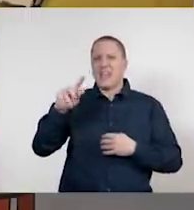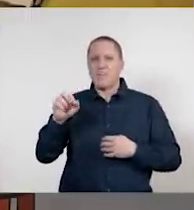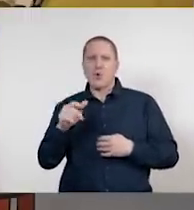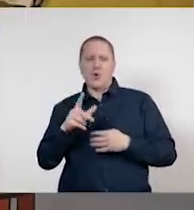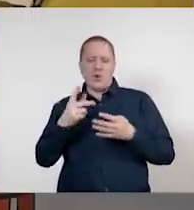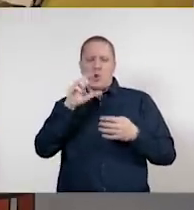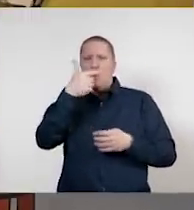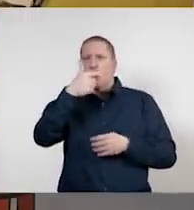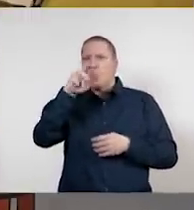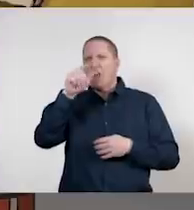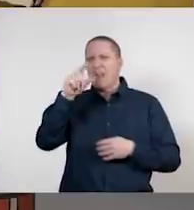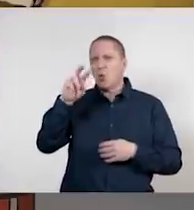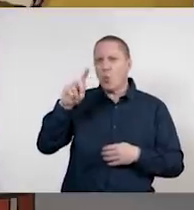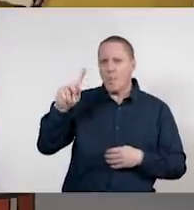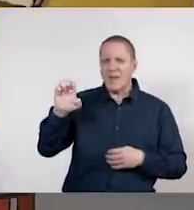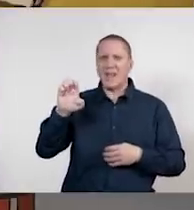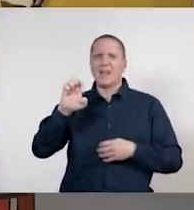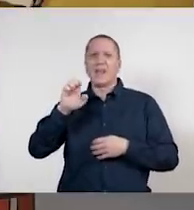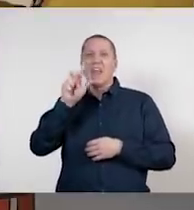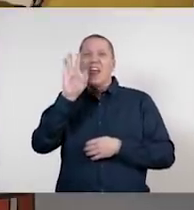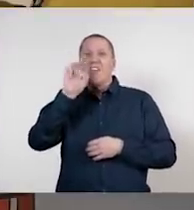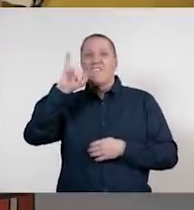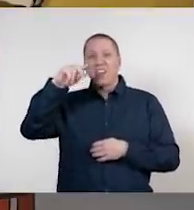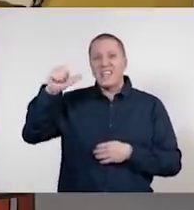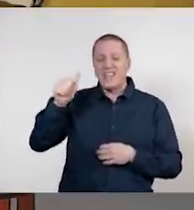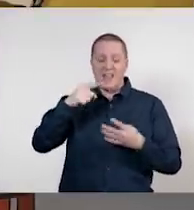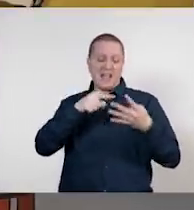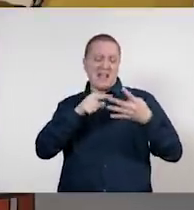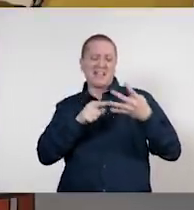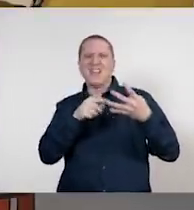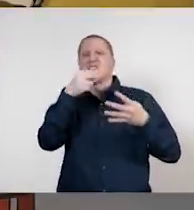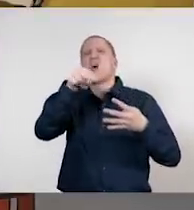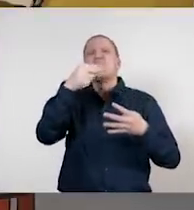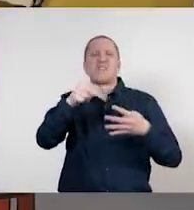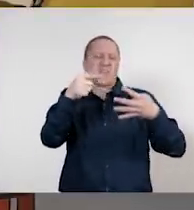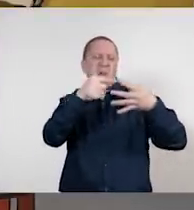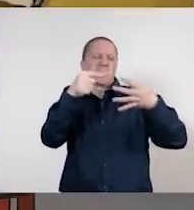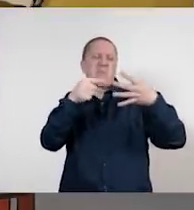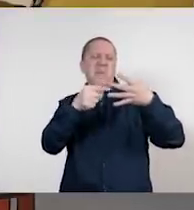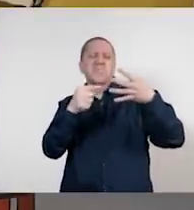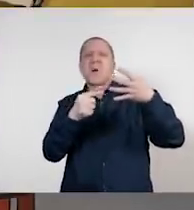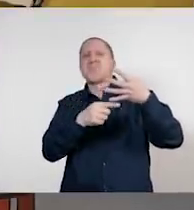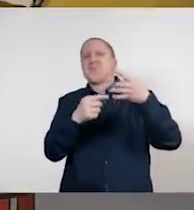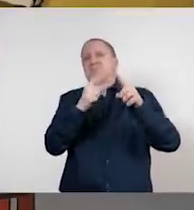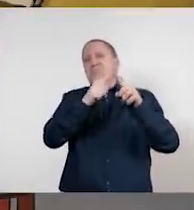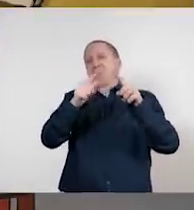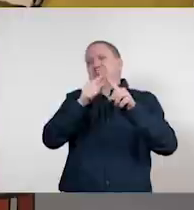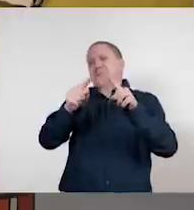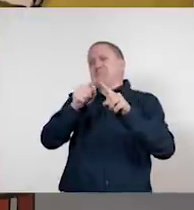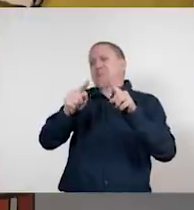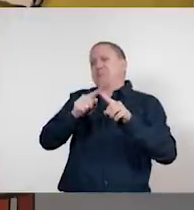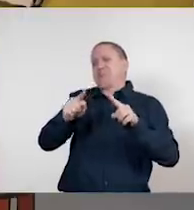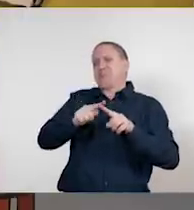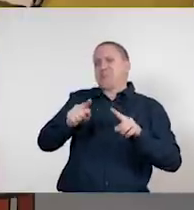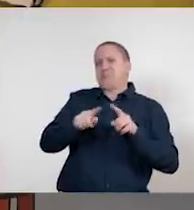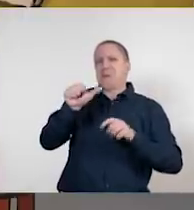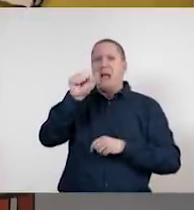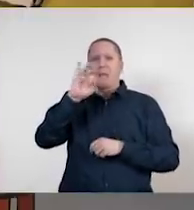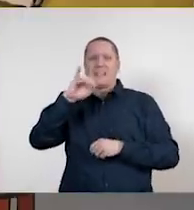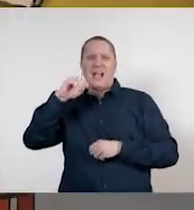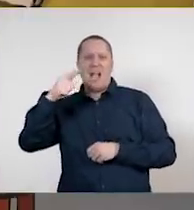Cuauhtémoc, Guadalupe. A ver, yo. Okay, Frida, Gerardo, Jennifer, Andrés, Juan, Eugenia,